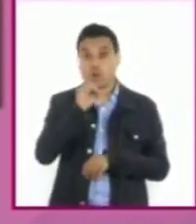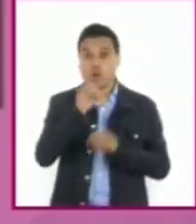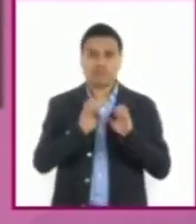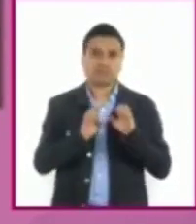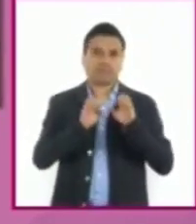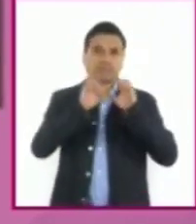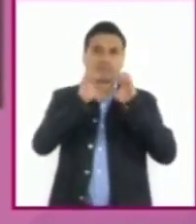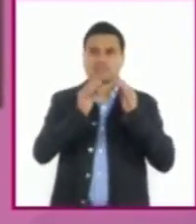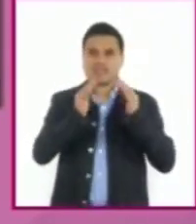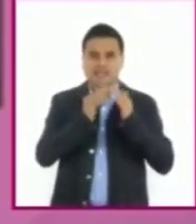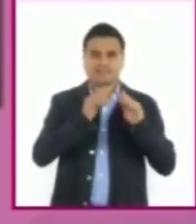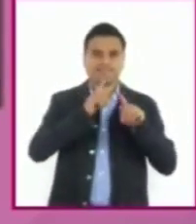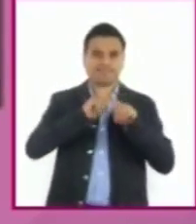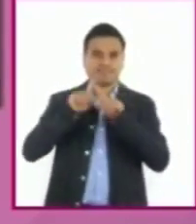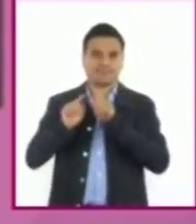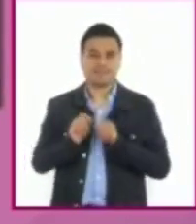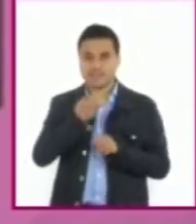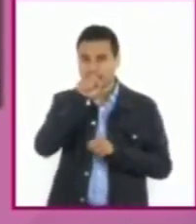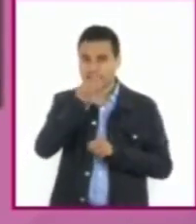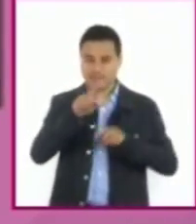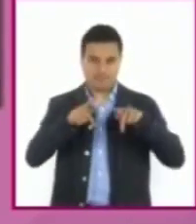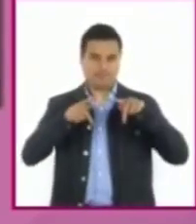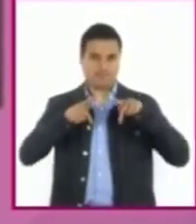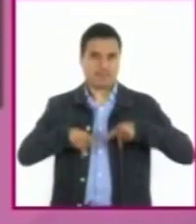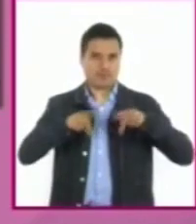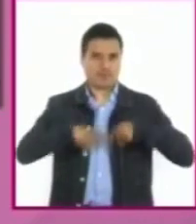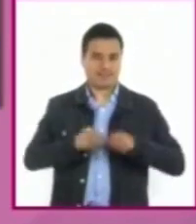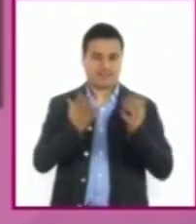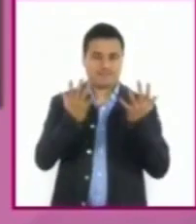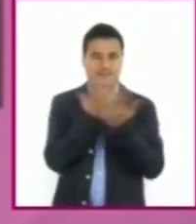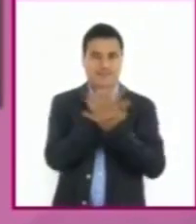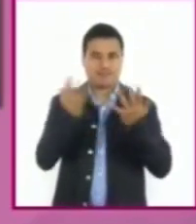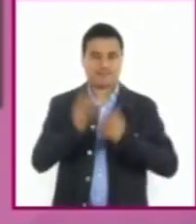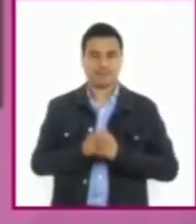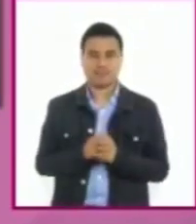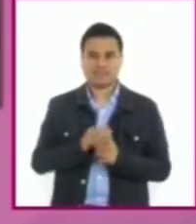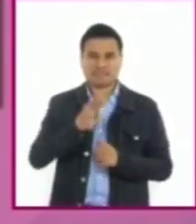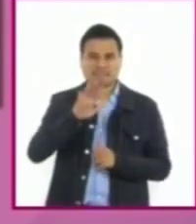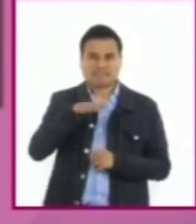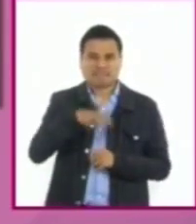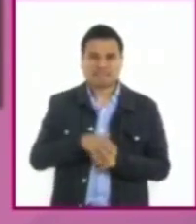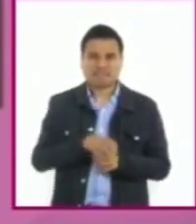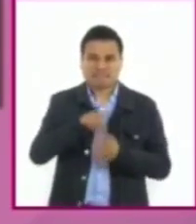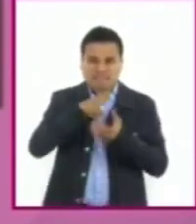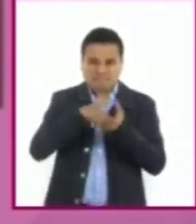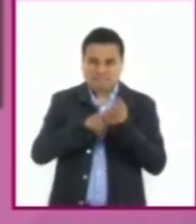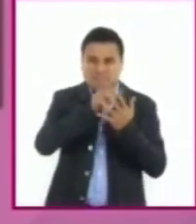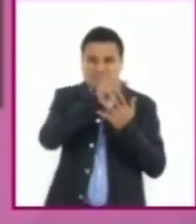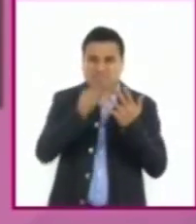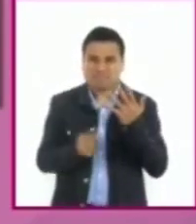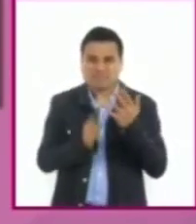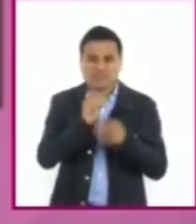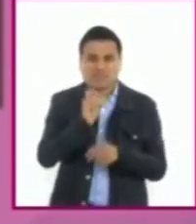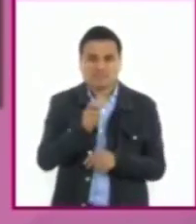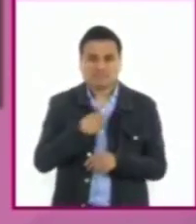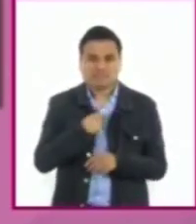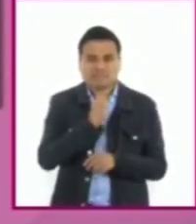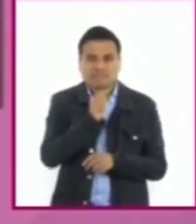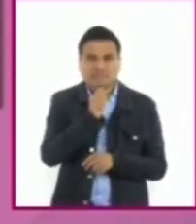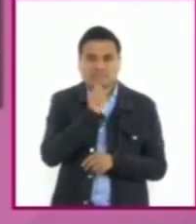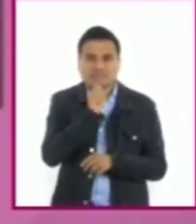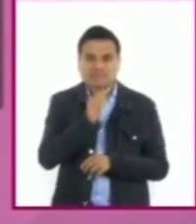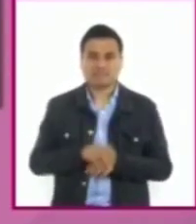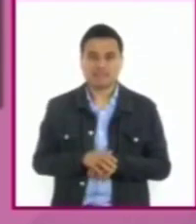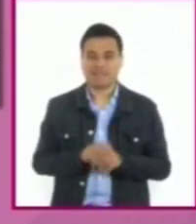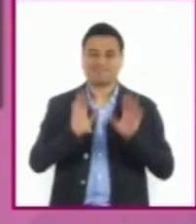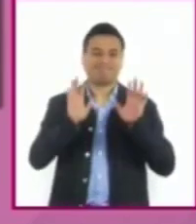sus construcciones. También a su población. Y... Tlali, ¿cuáles son esos componentes? Me temo que no los conozco.